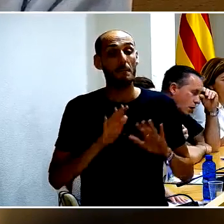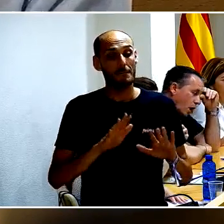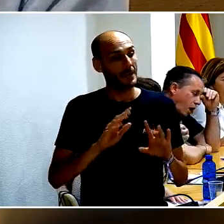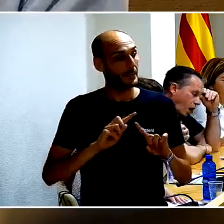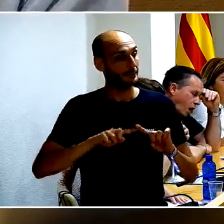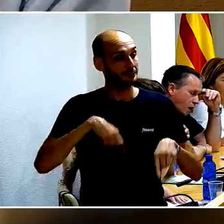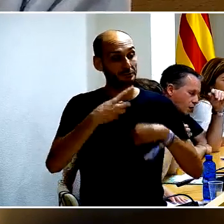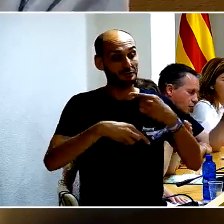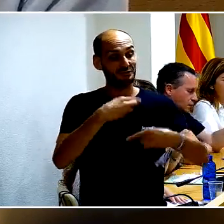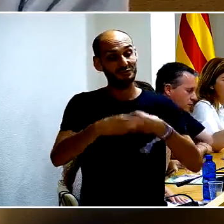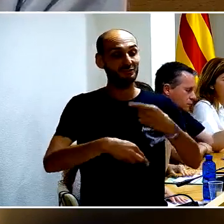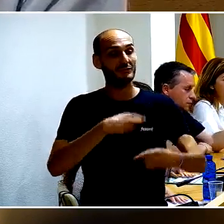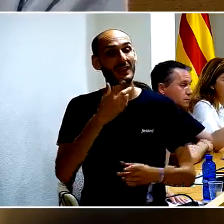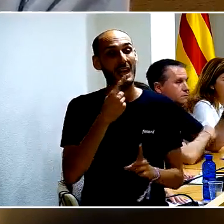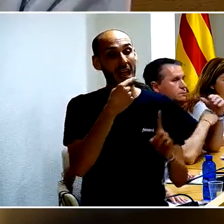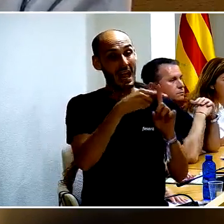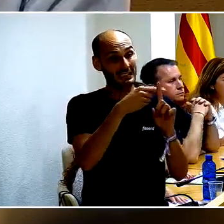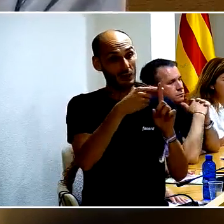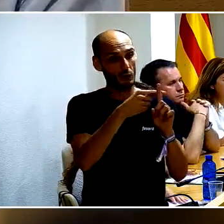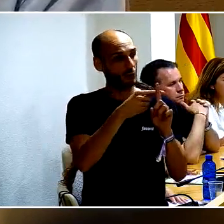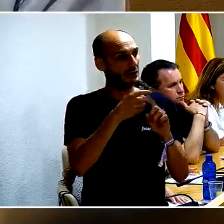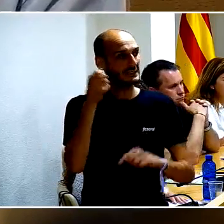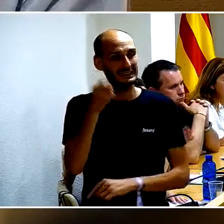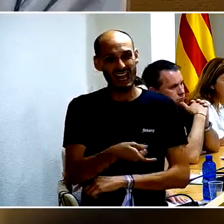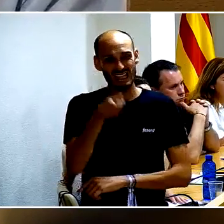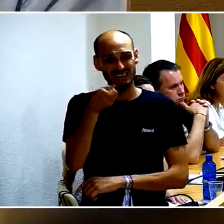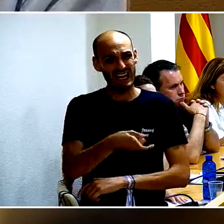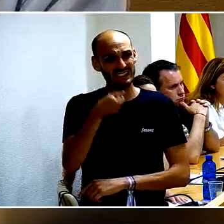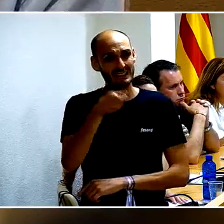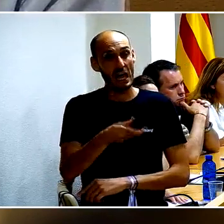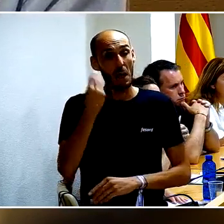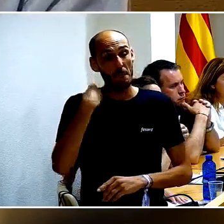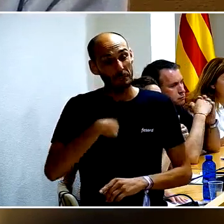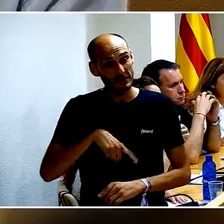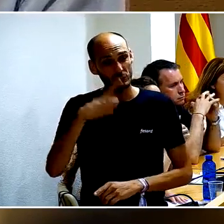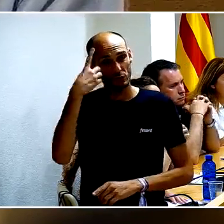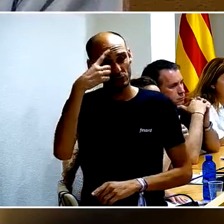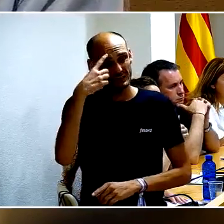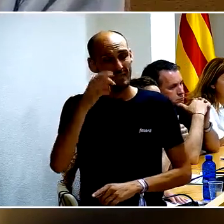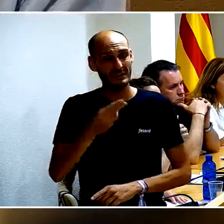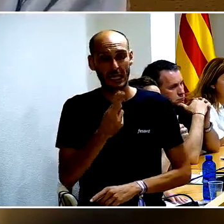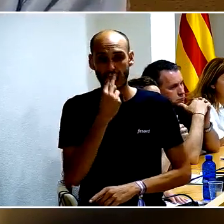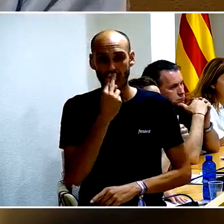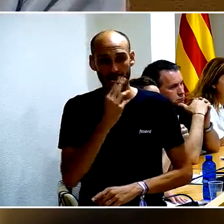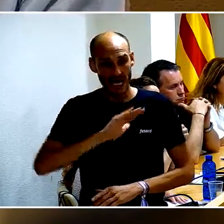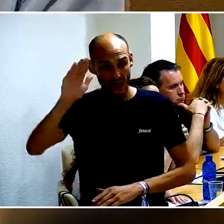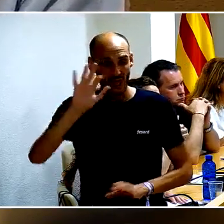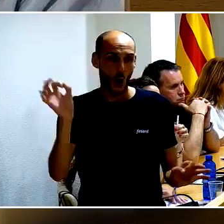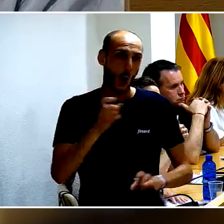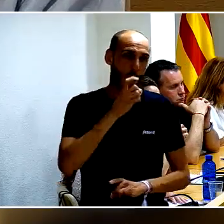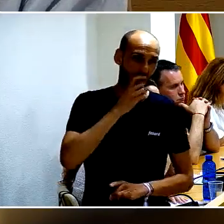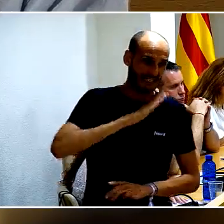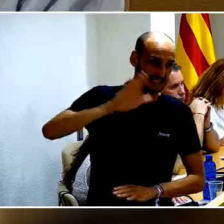Recurrentemente, esa cruz se ha pintado con spray con simbología nazi. O sea, con simbología fascista o nazi, que me da igual, es lo